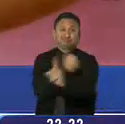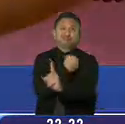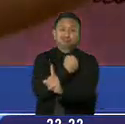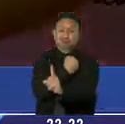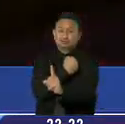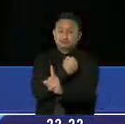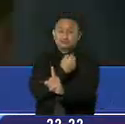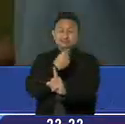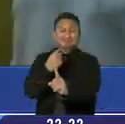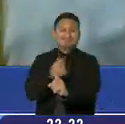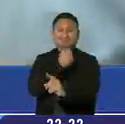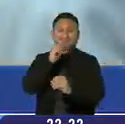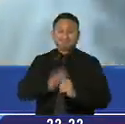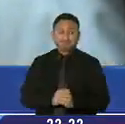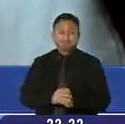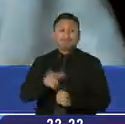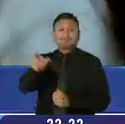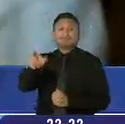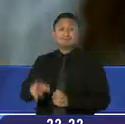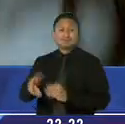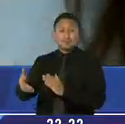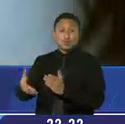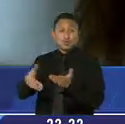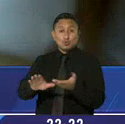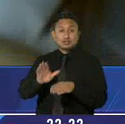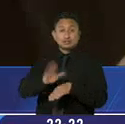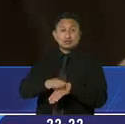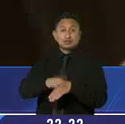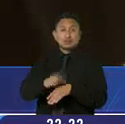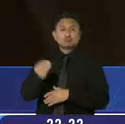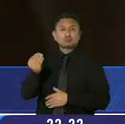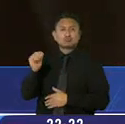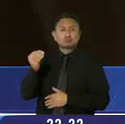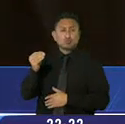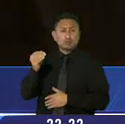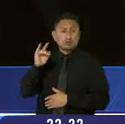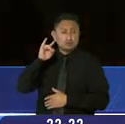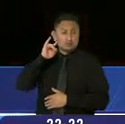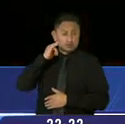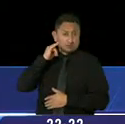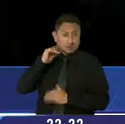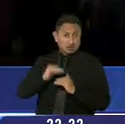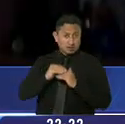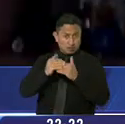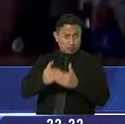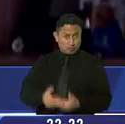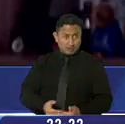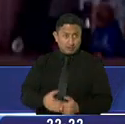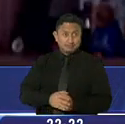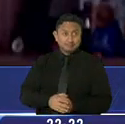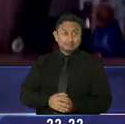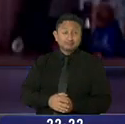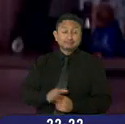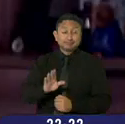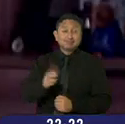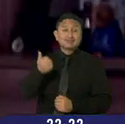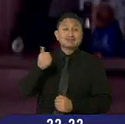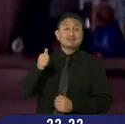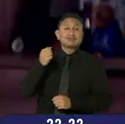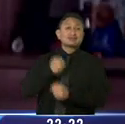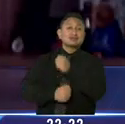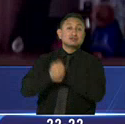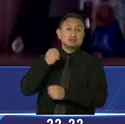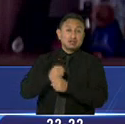El índice de muertes materno-infantiles en el país no han dejado de crecer. En los últimos 10 años, 14 niñas de entre 10 y